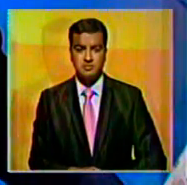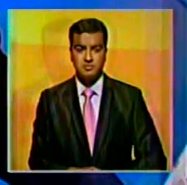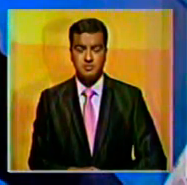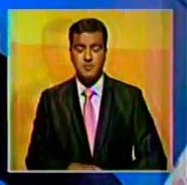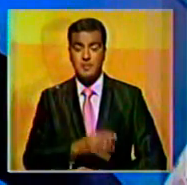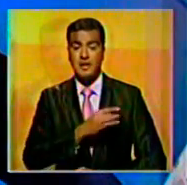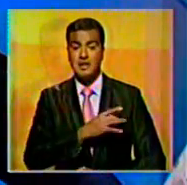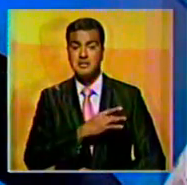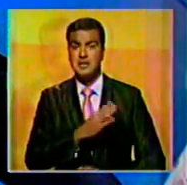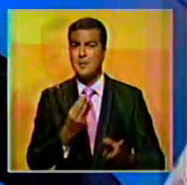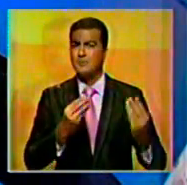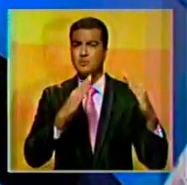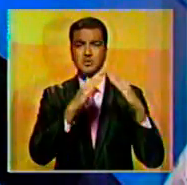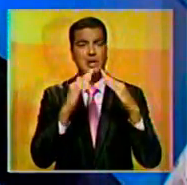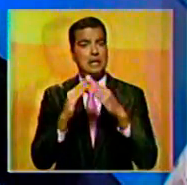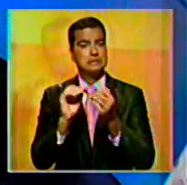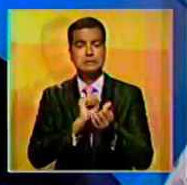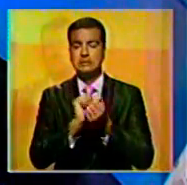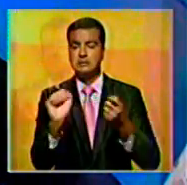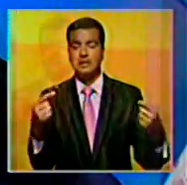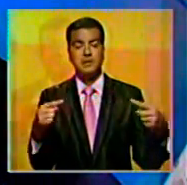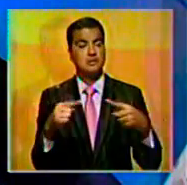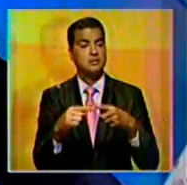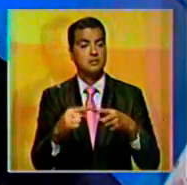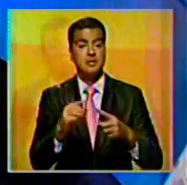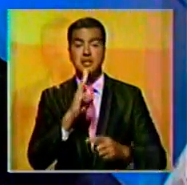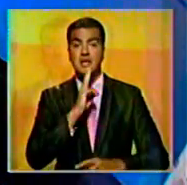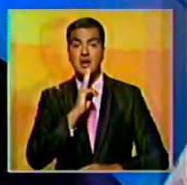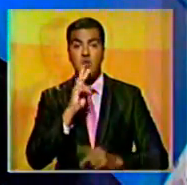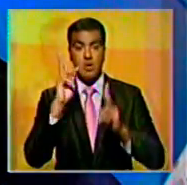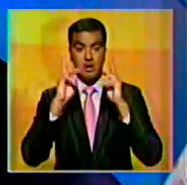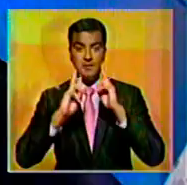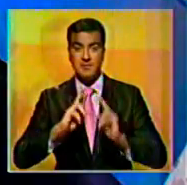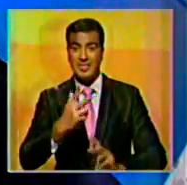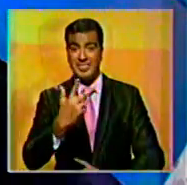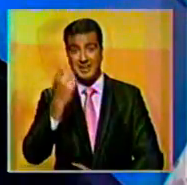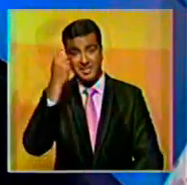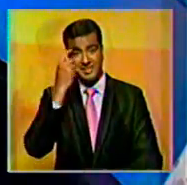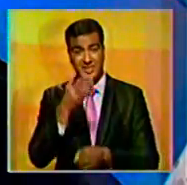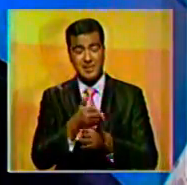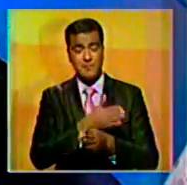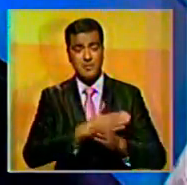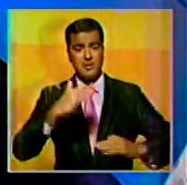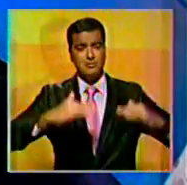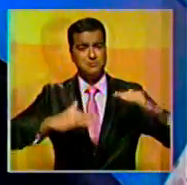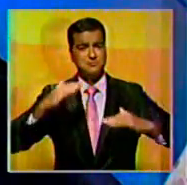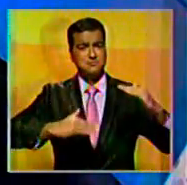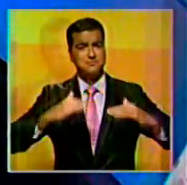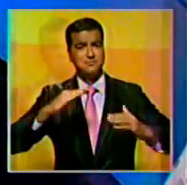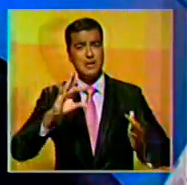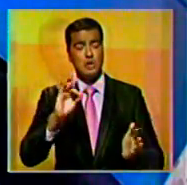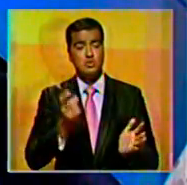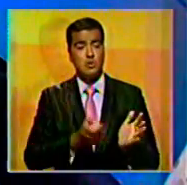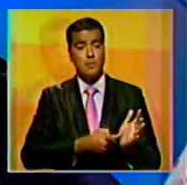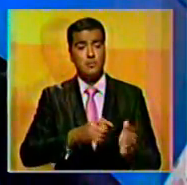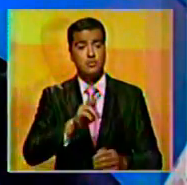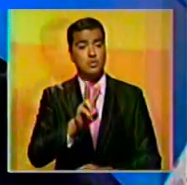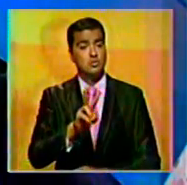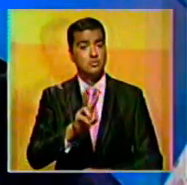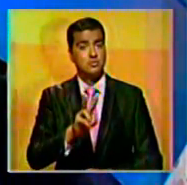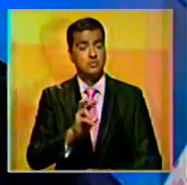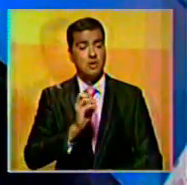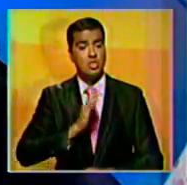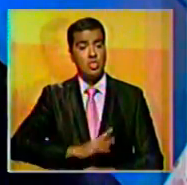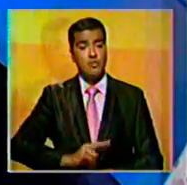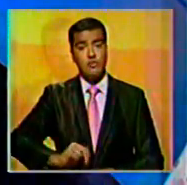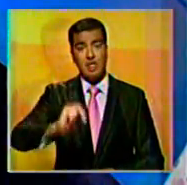en Chile cientos de hogares continúan sin electricidad ni suministro de agua potable TR días después del sismo de magnitud 8.2 que sacudió